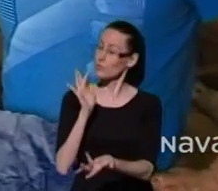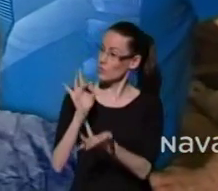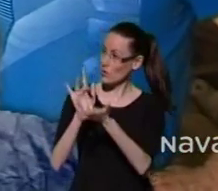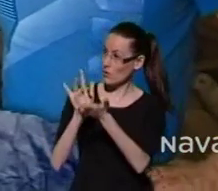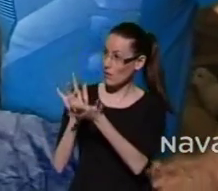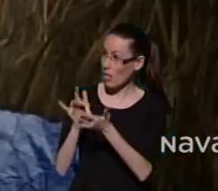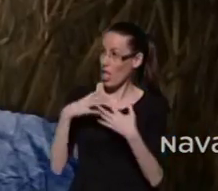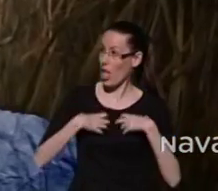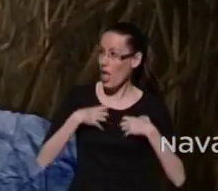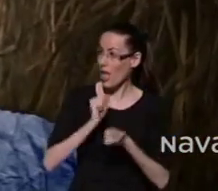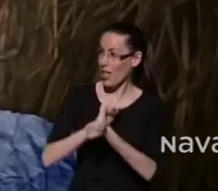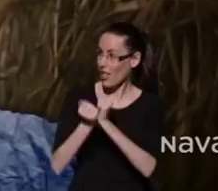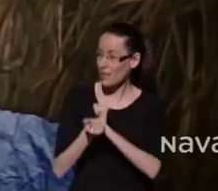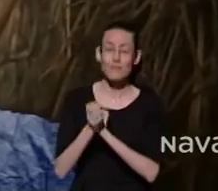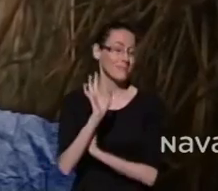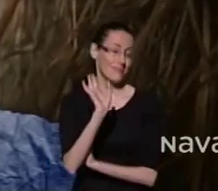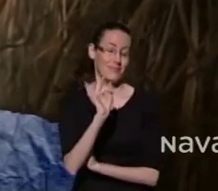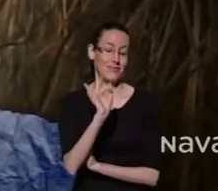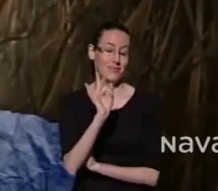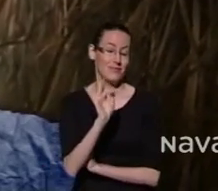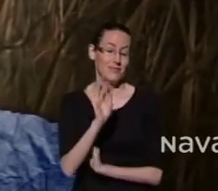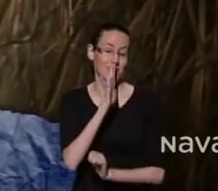entre quesos, sí, desarrollando